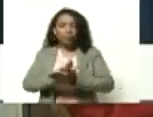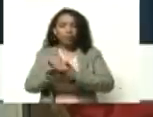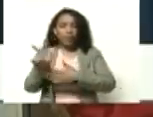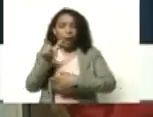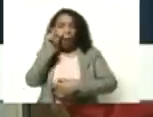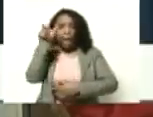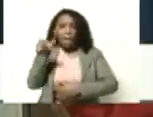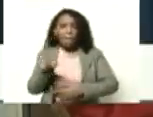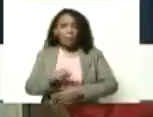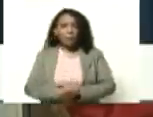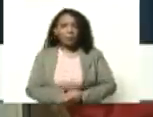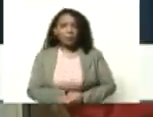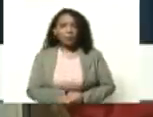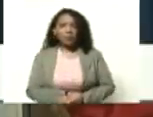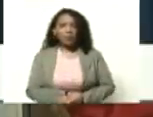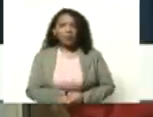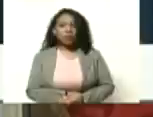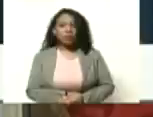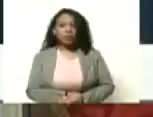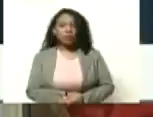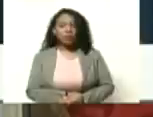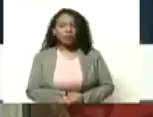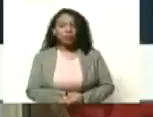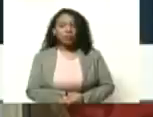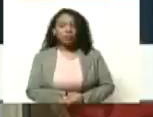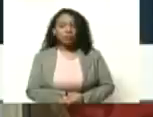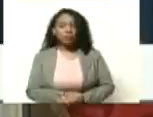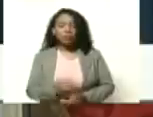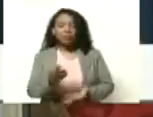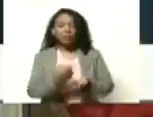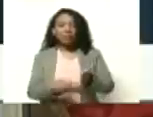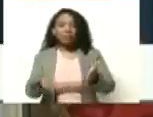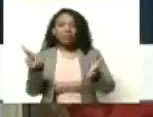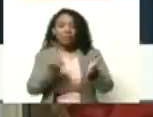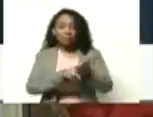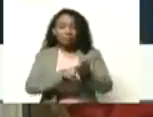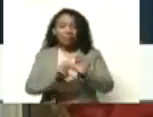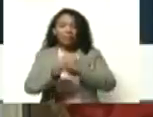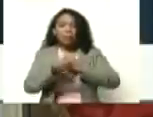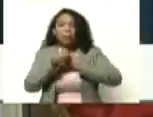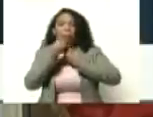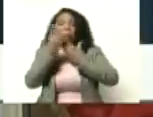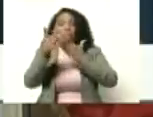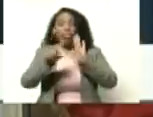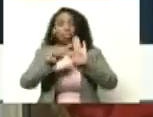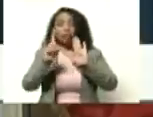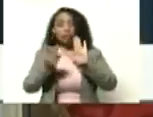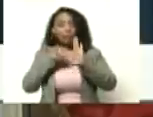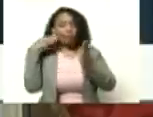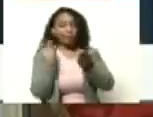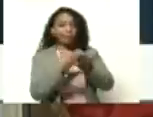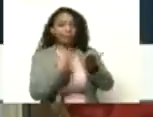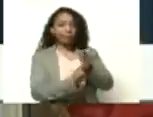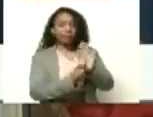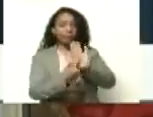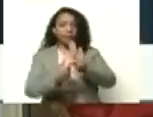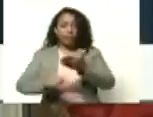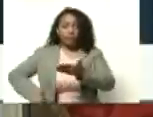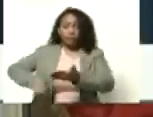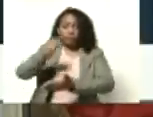lance repito es la delación certificada firmada